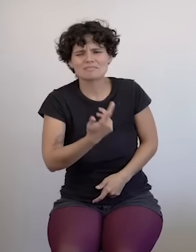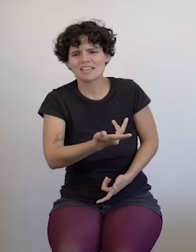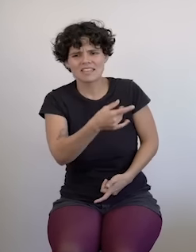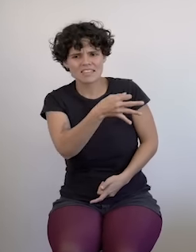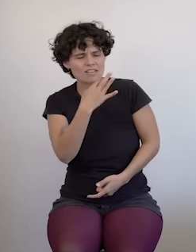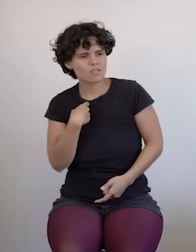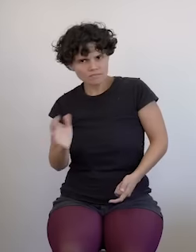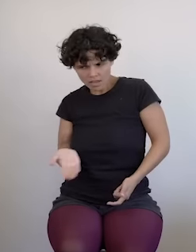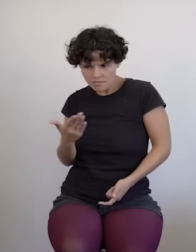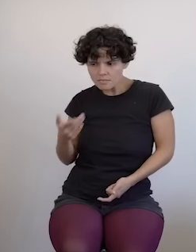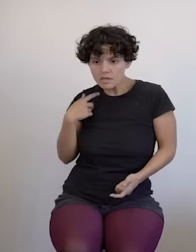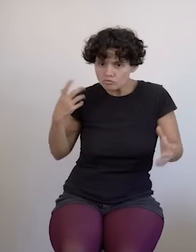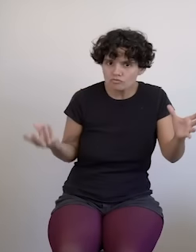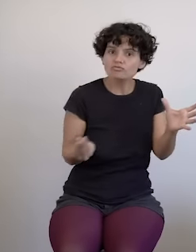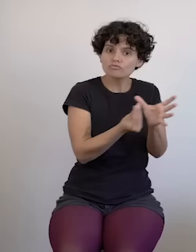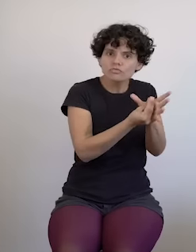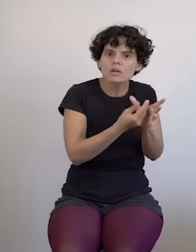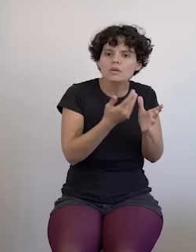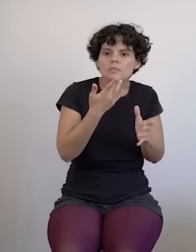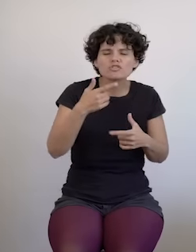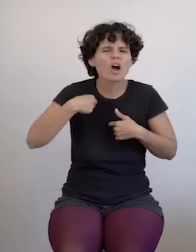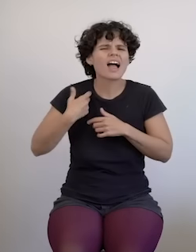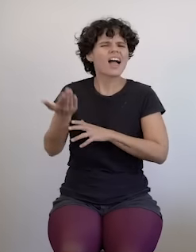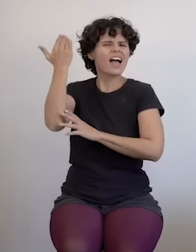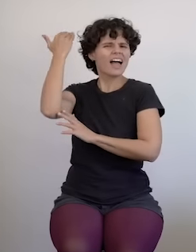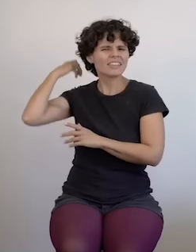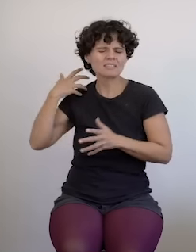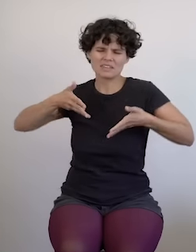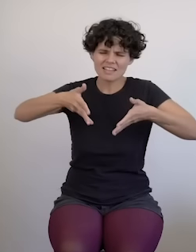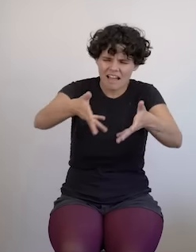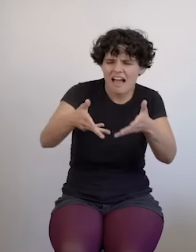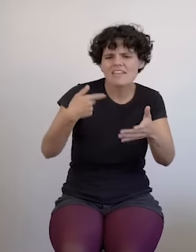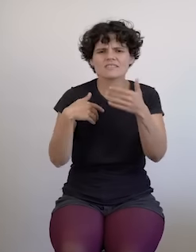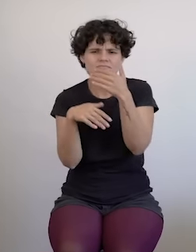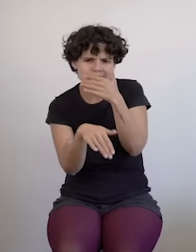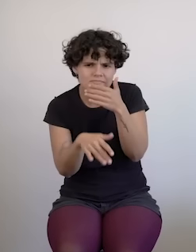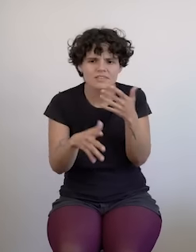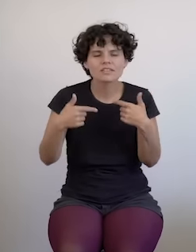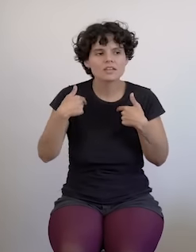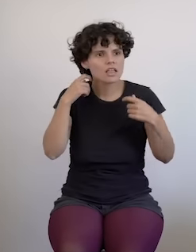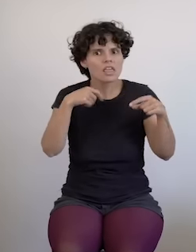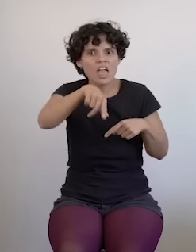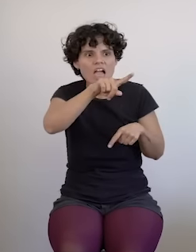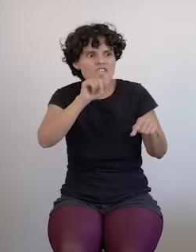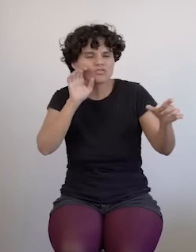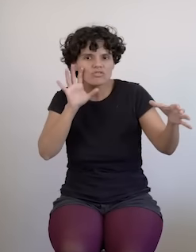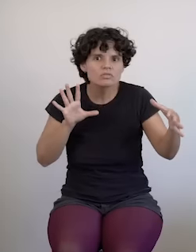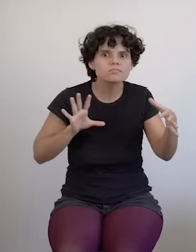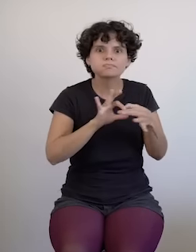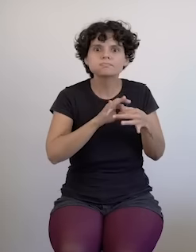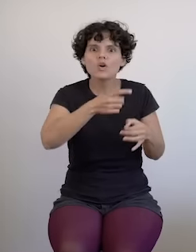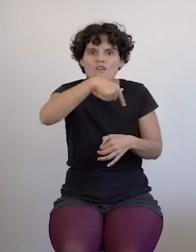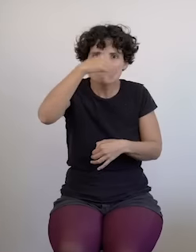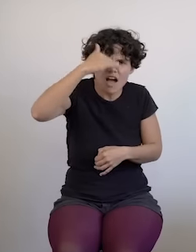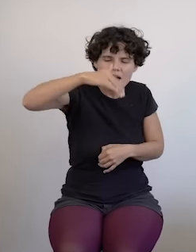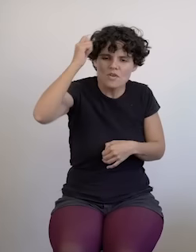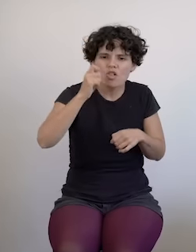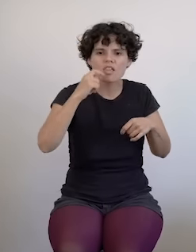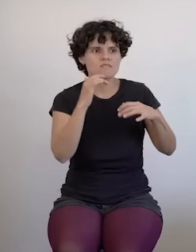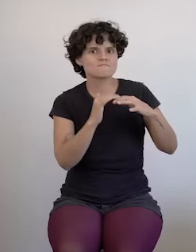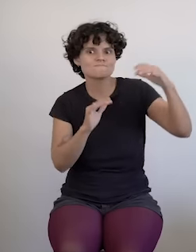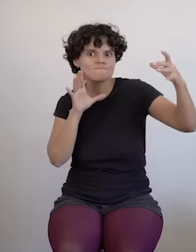las películas y me dijeron, Roberto, ven, súbete vos, ¿cachai? Porque yo venía con una escuela de la calle, venía siempre hablando. Pero tú hiciste match